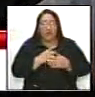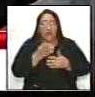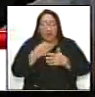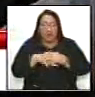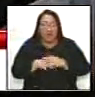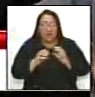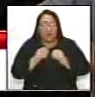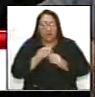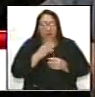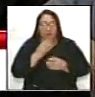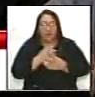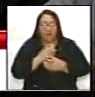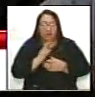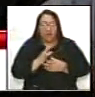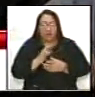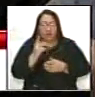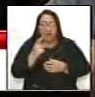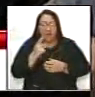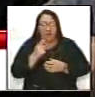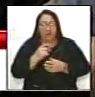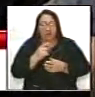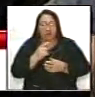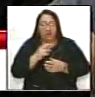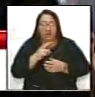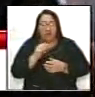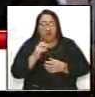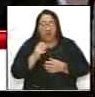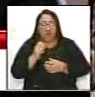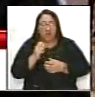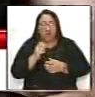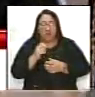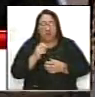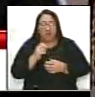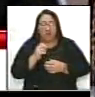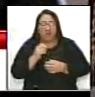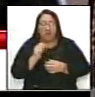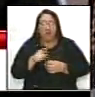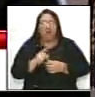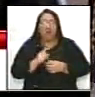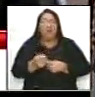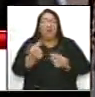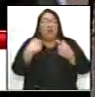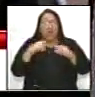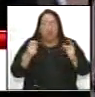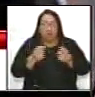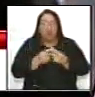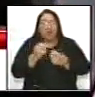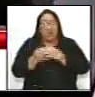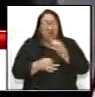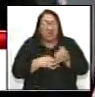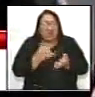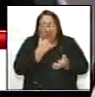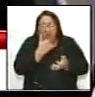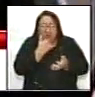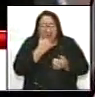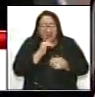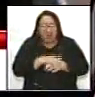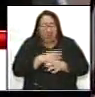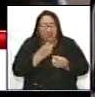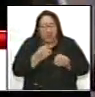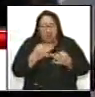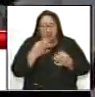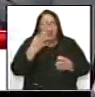o en su defecto, el general del BRAE, venga a esta comisión y pueda explicar sobre los